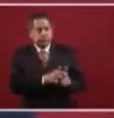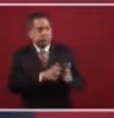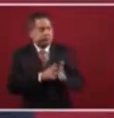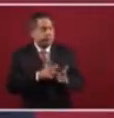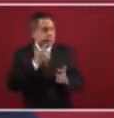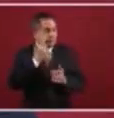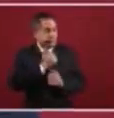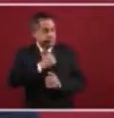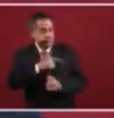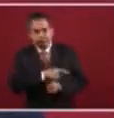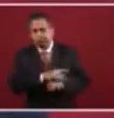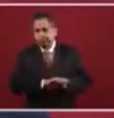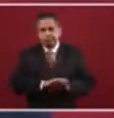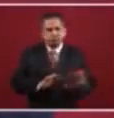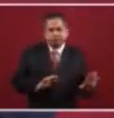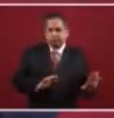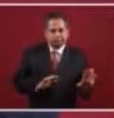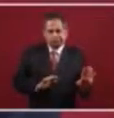intereses creados.